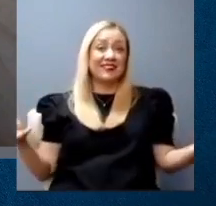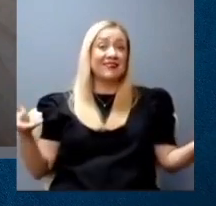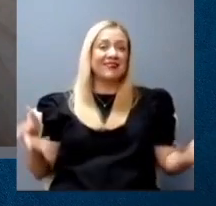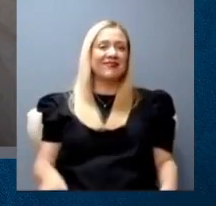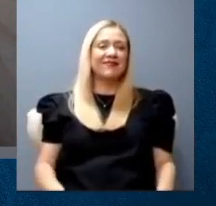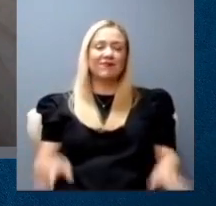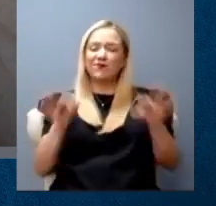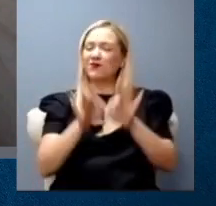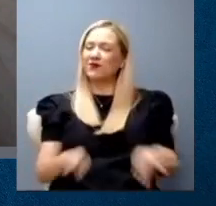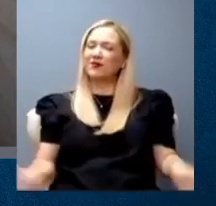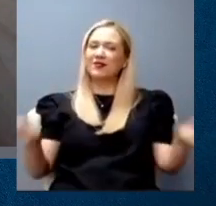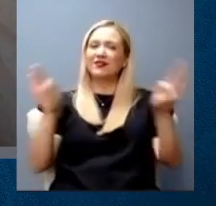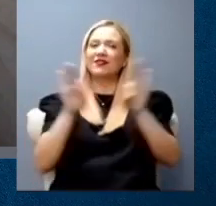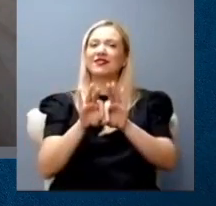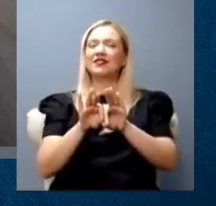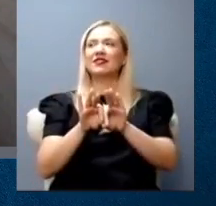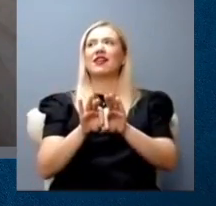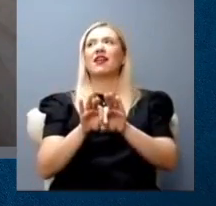pues, cómo